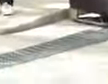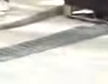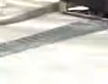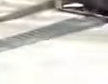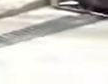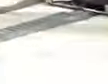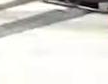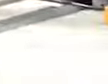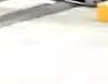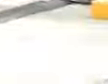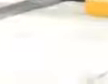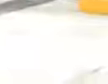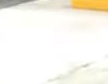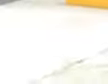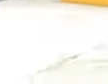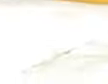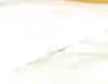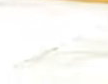Cuidado.